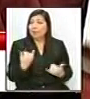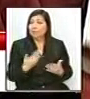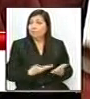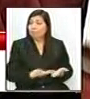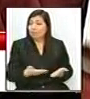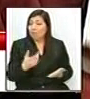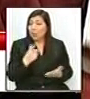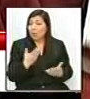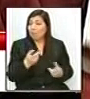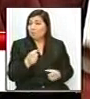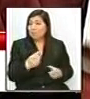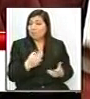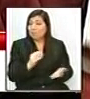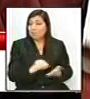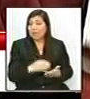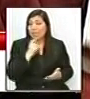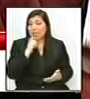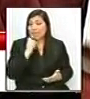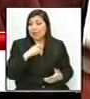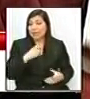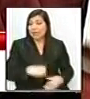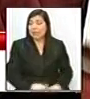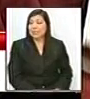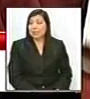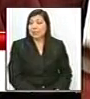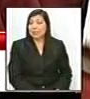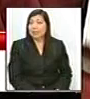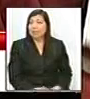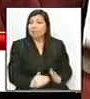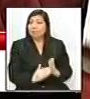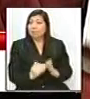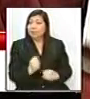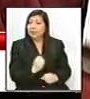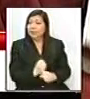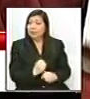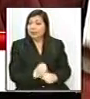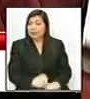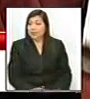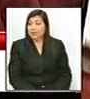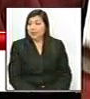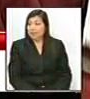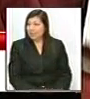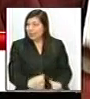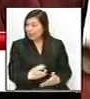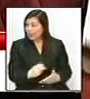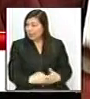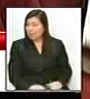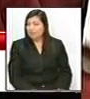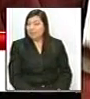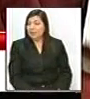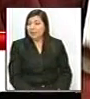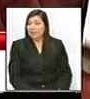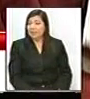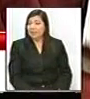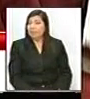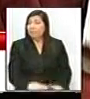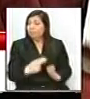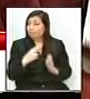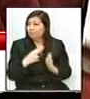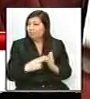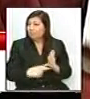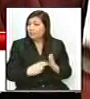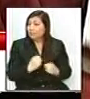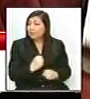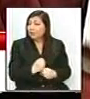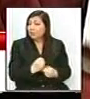agua a esta gente que más necesita? Porque recuerde que usted ha hecho un enorme trabajo a través de la CAP. Se ha revisado tanto, se ha